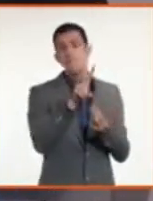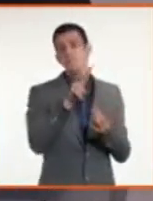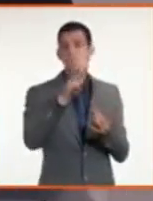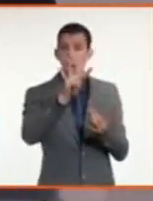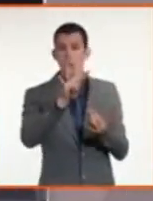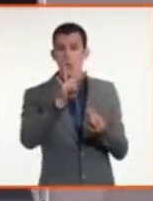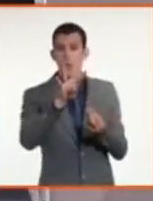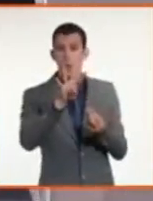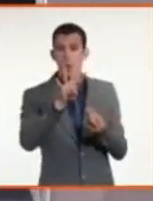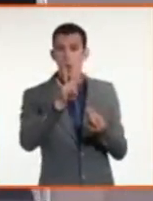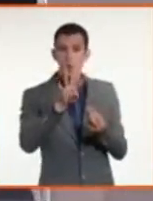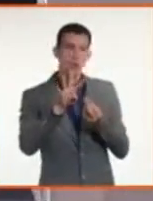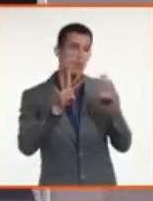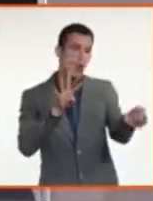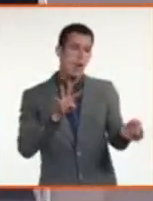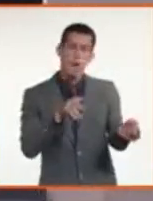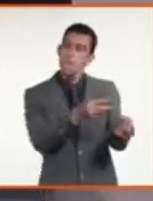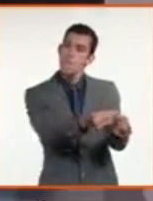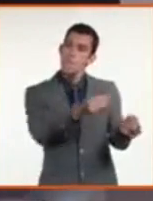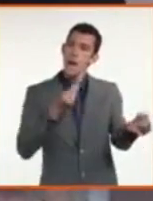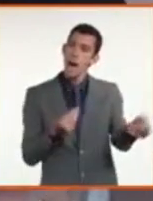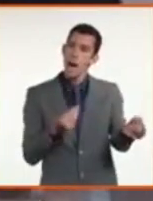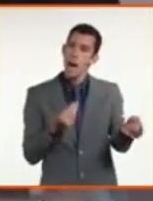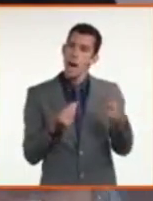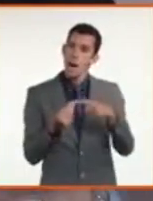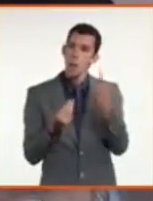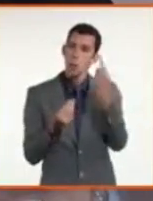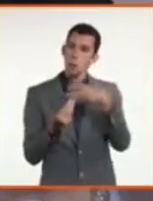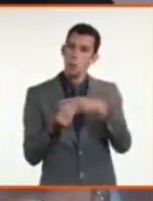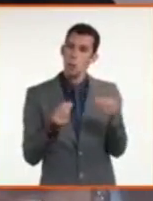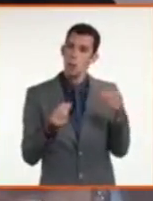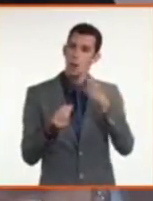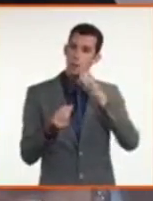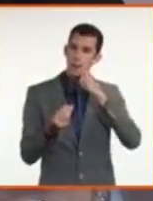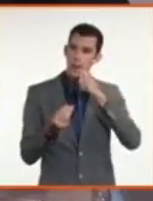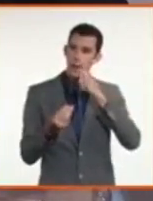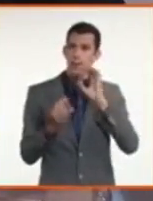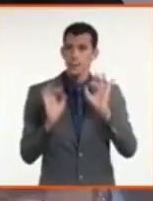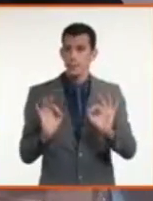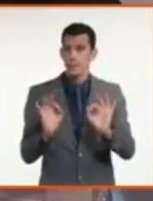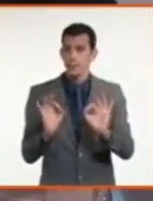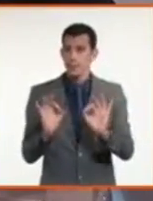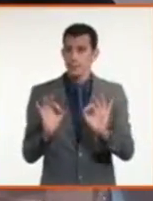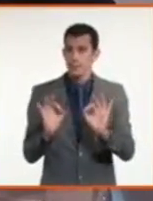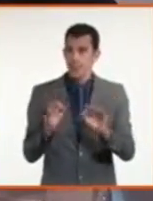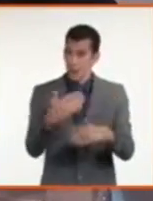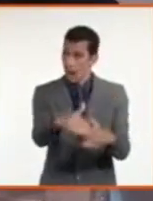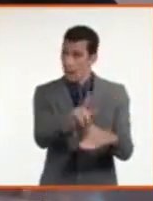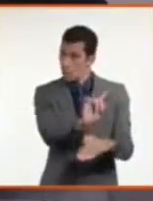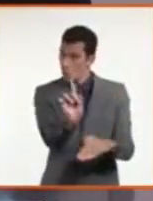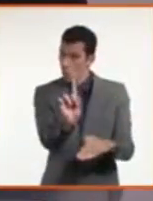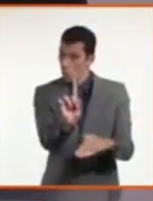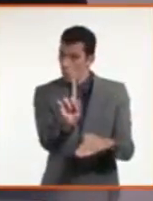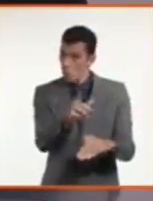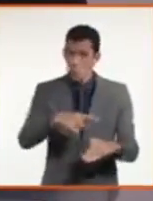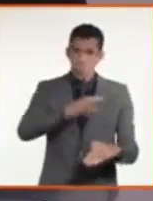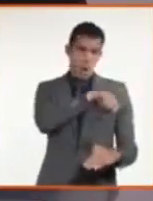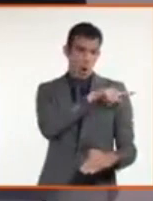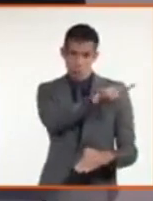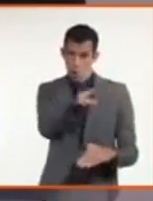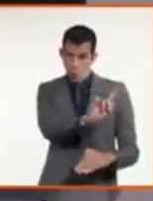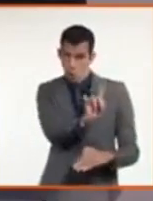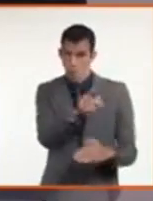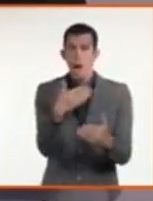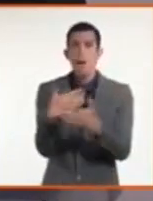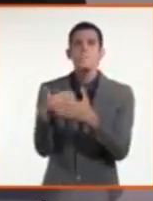uno al tipo de cambio de nuevo 24 y todos los precios crecieron en esa misma proporción nosotros no estamos haciendo